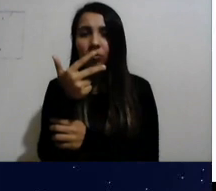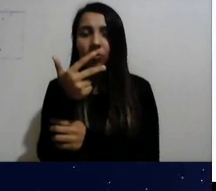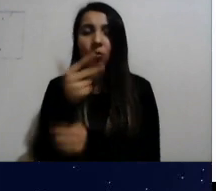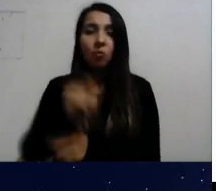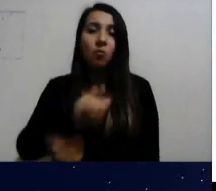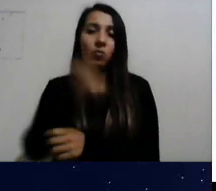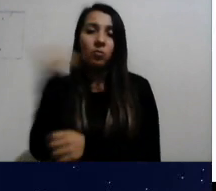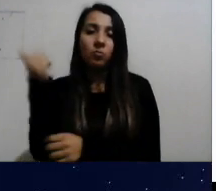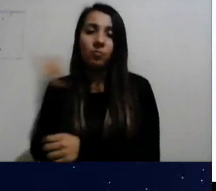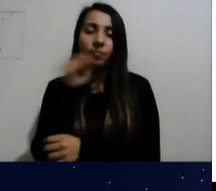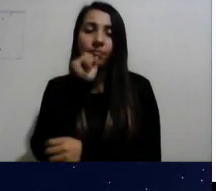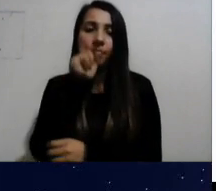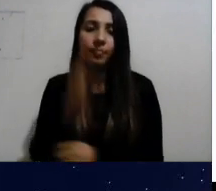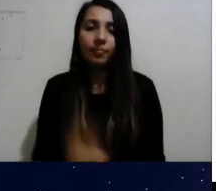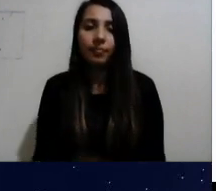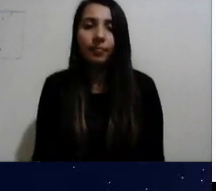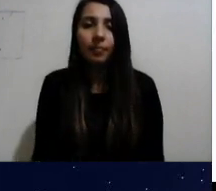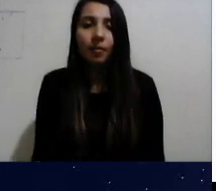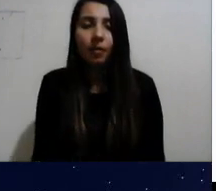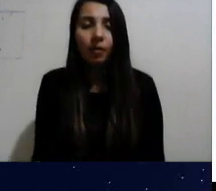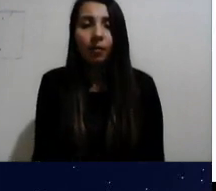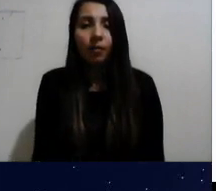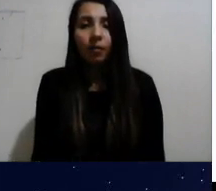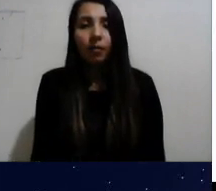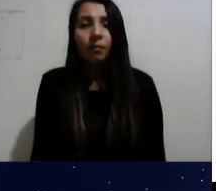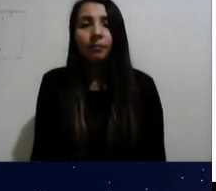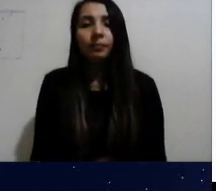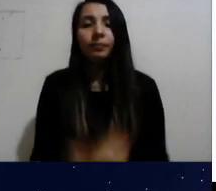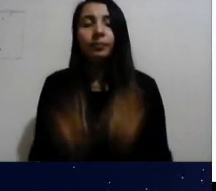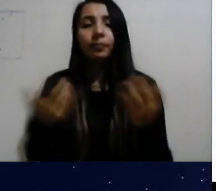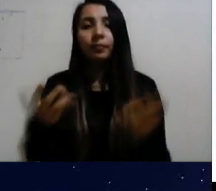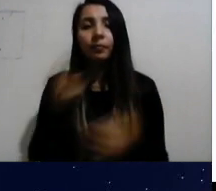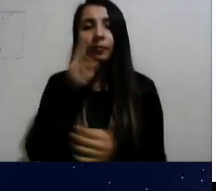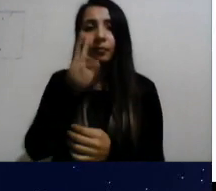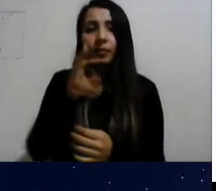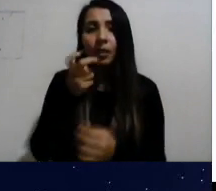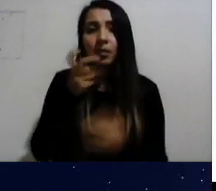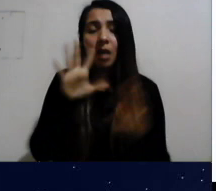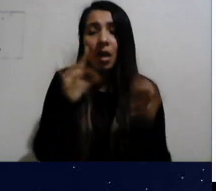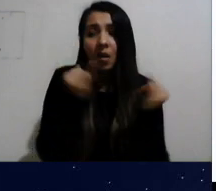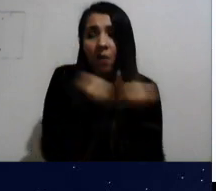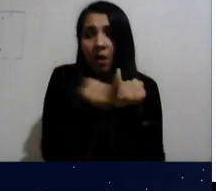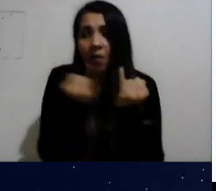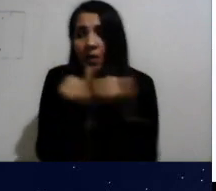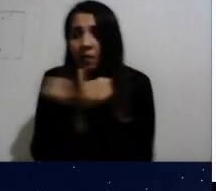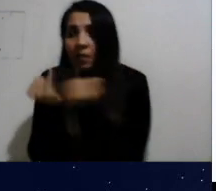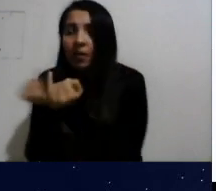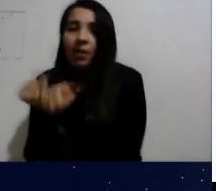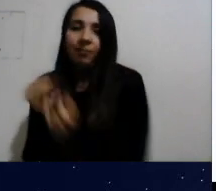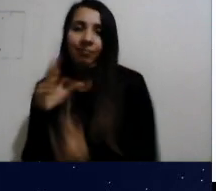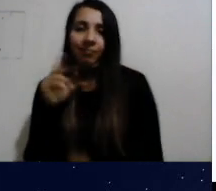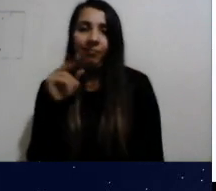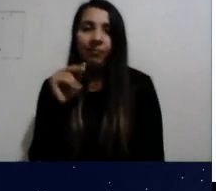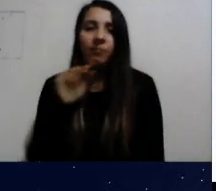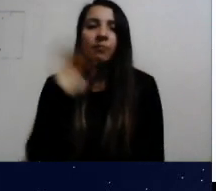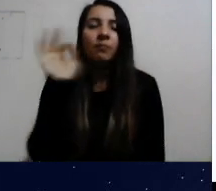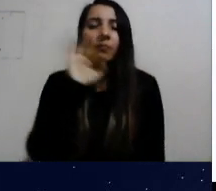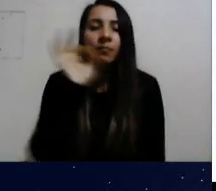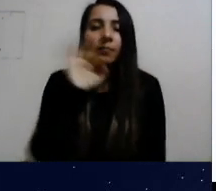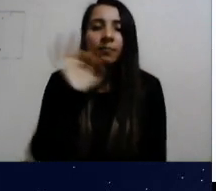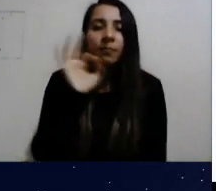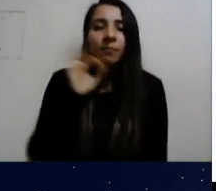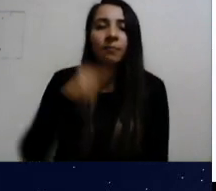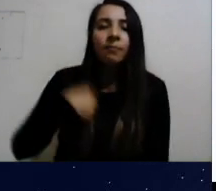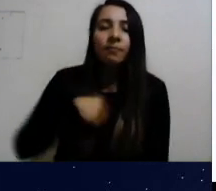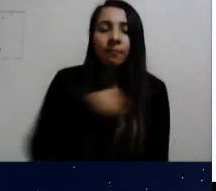2008 de otro grupo, ¿no? Entonces veis que la huella no es la misma. Es decir, que de alguna manera,